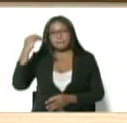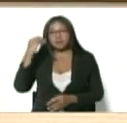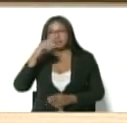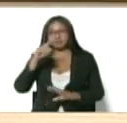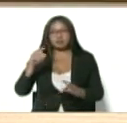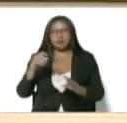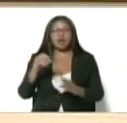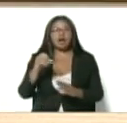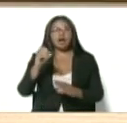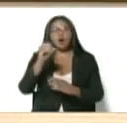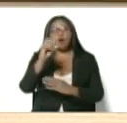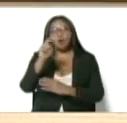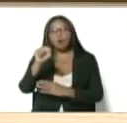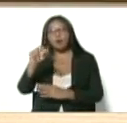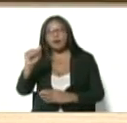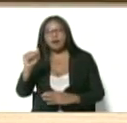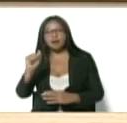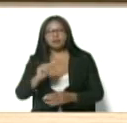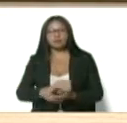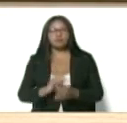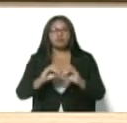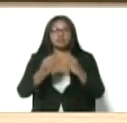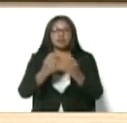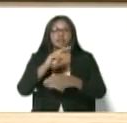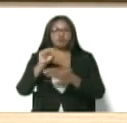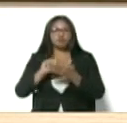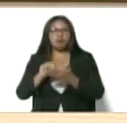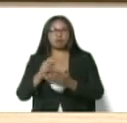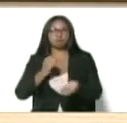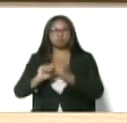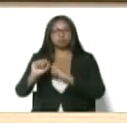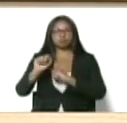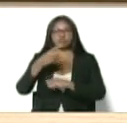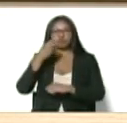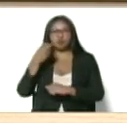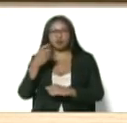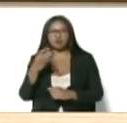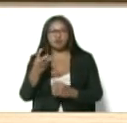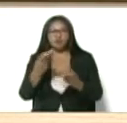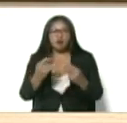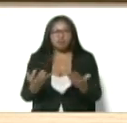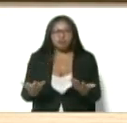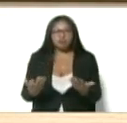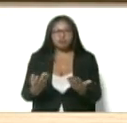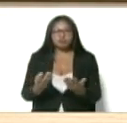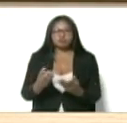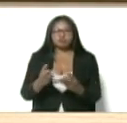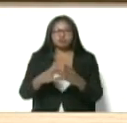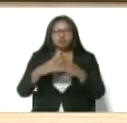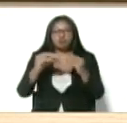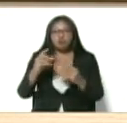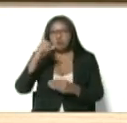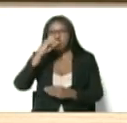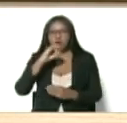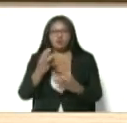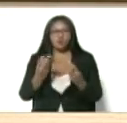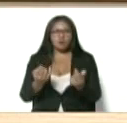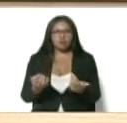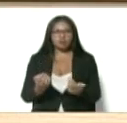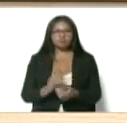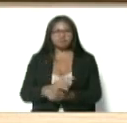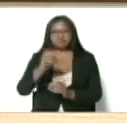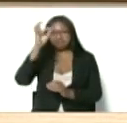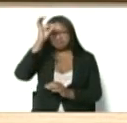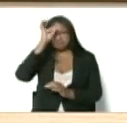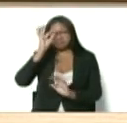de cuántos miles de millones de dólares se manejan en el negocio desde colombia anualmente quién sabe